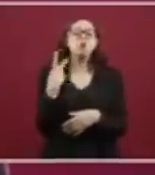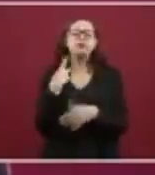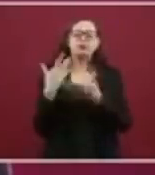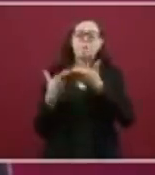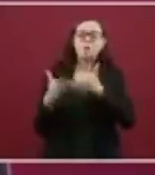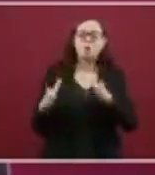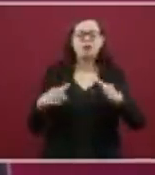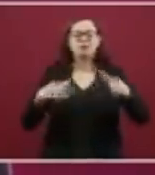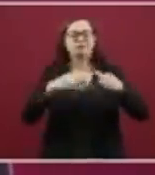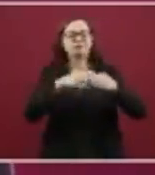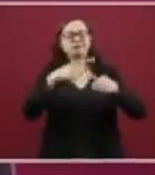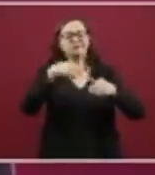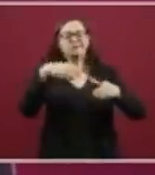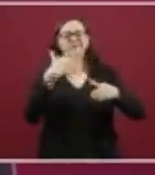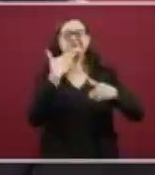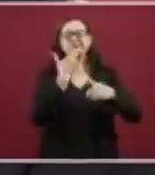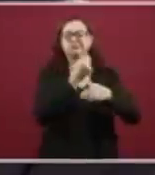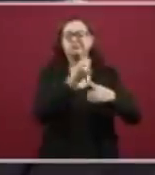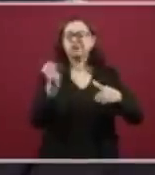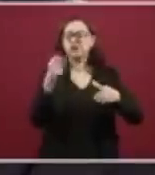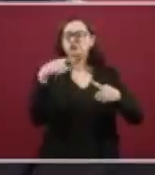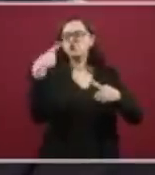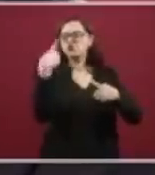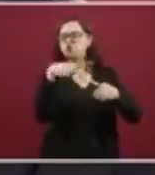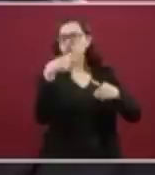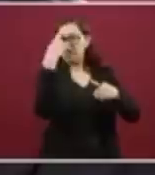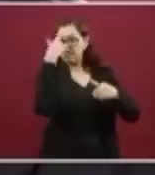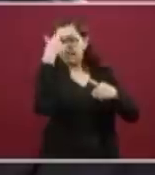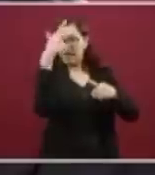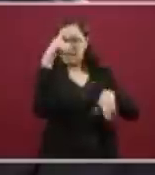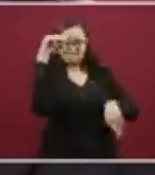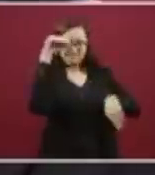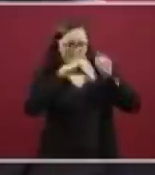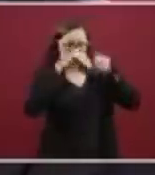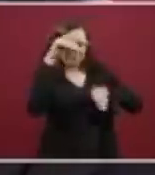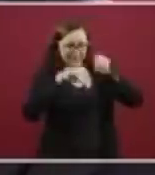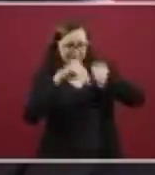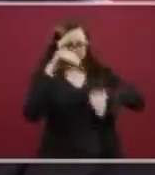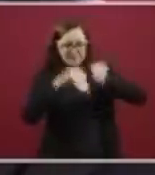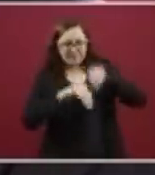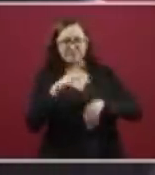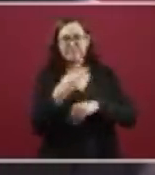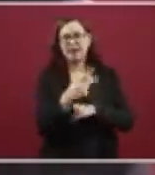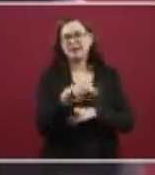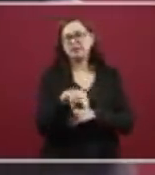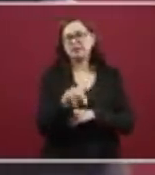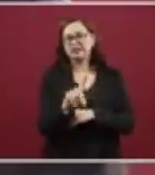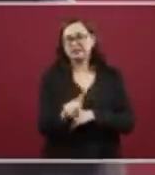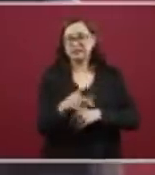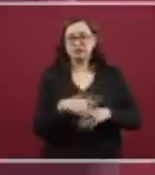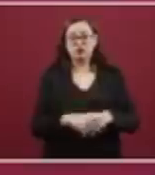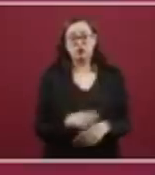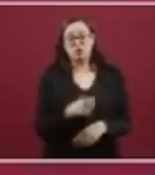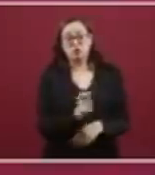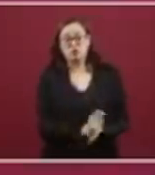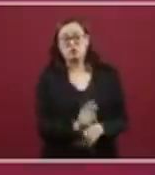presenten el plan de desarrollo, los profesionales, los expertos.